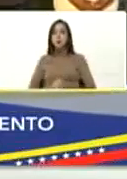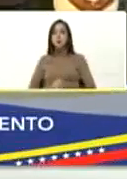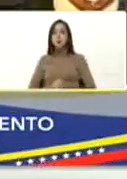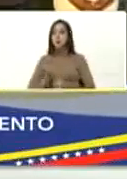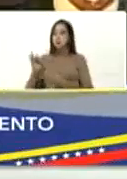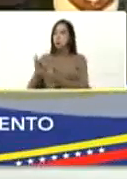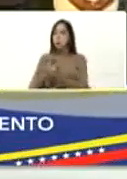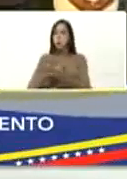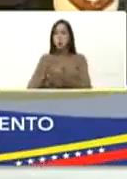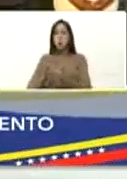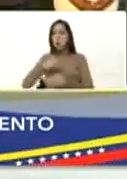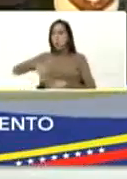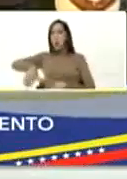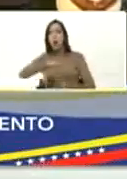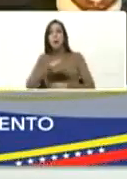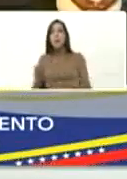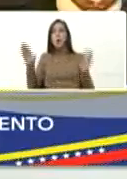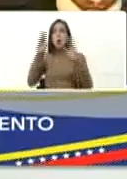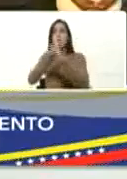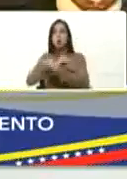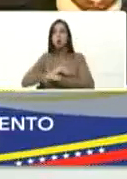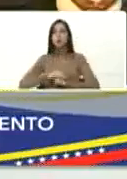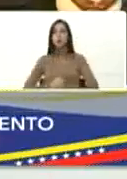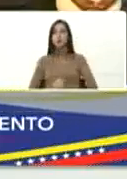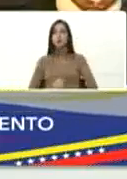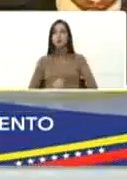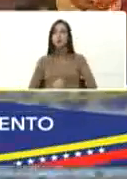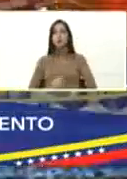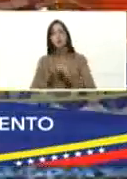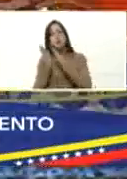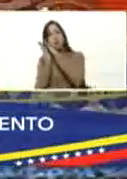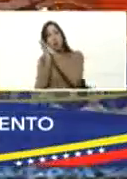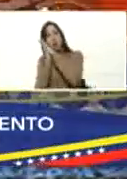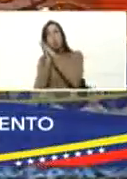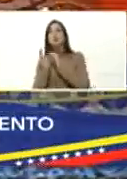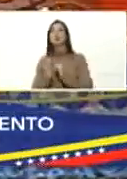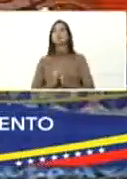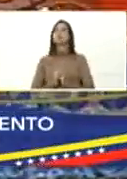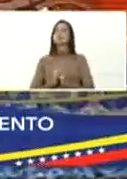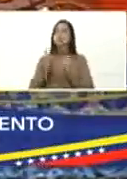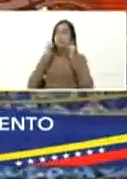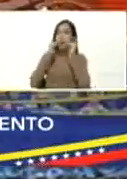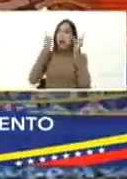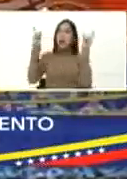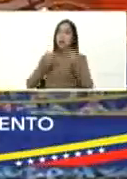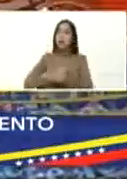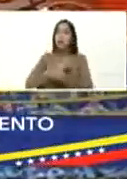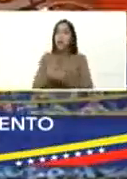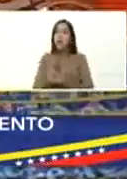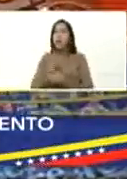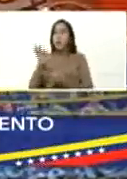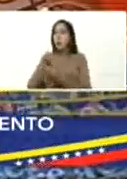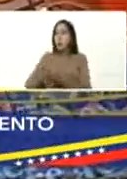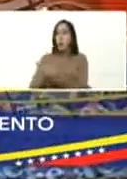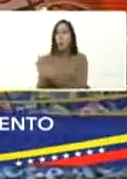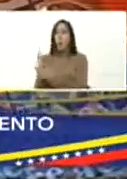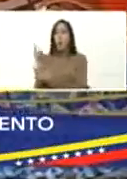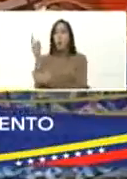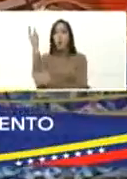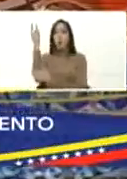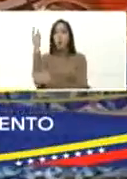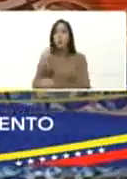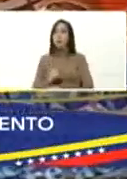Sembró un campo de noche. Se acuesta, de día se levanta y la semilla germina